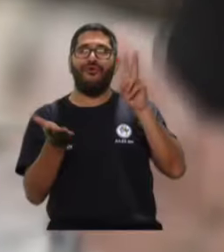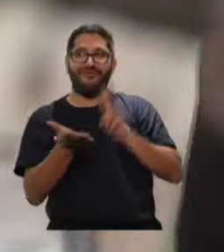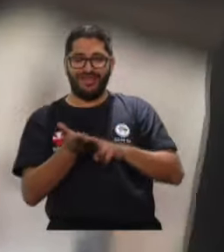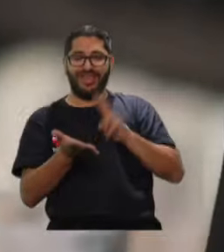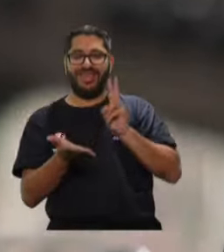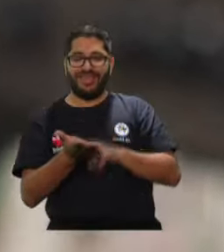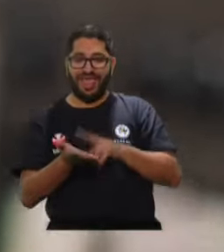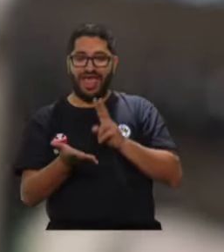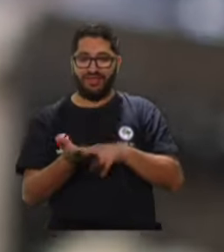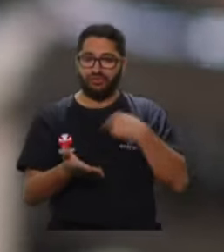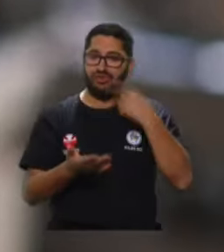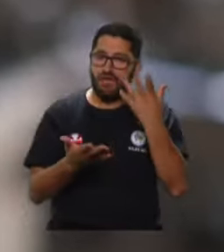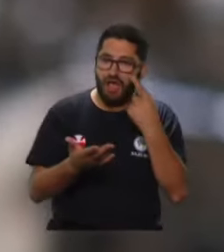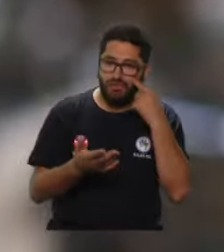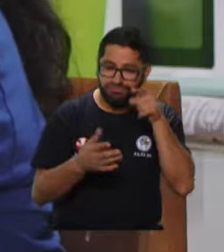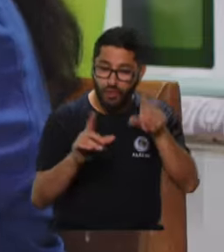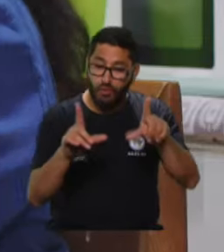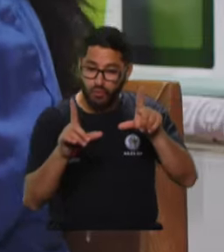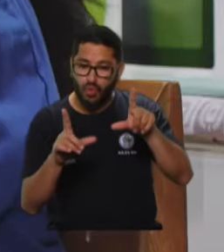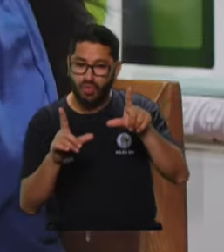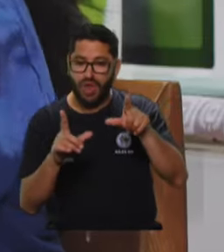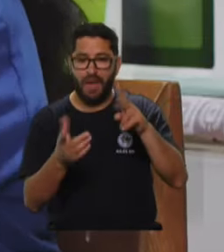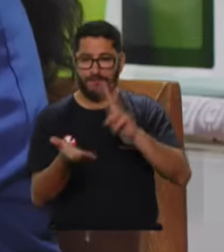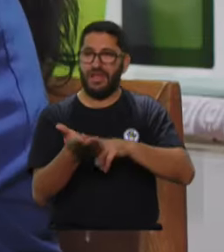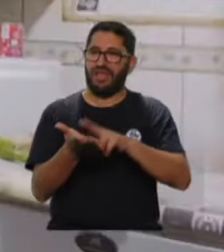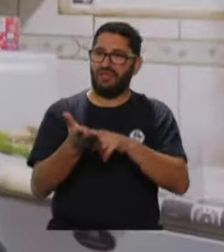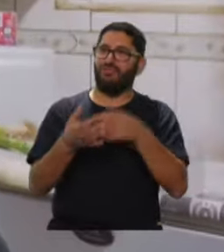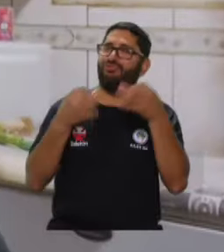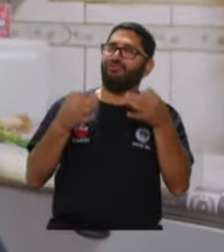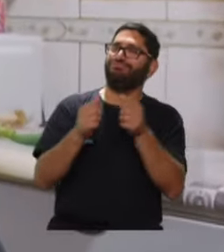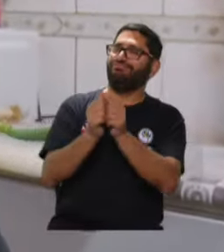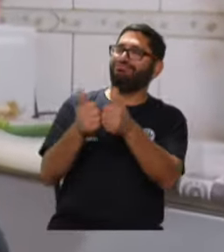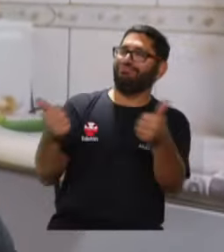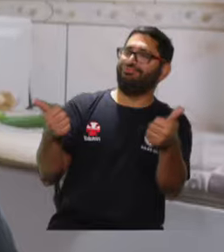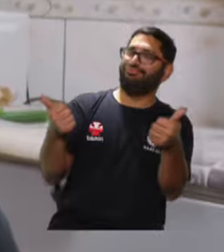en una ruptura, te habían dado la patada en el poto. Sí. Sí, le tuve